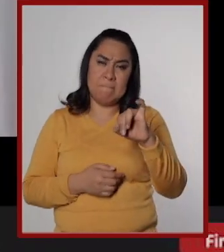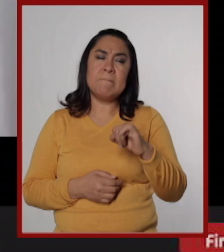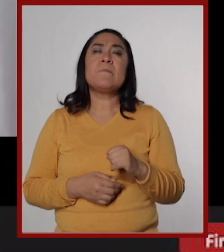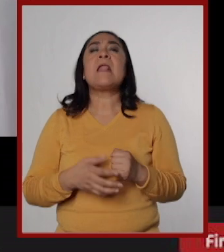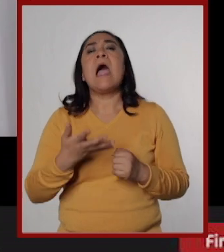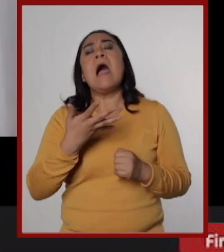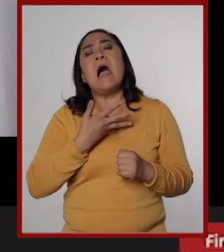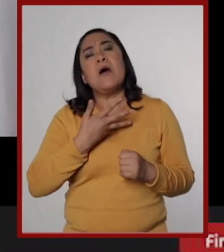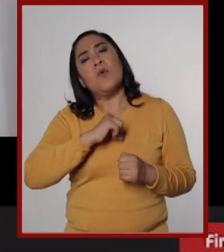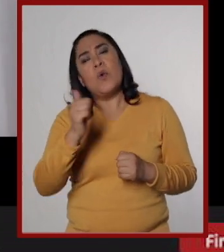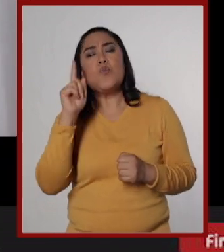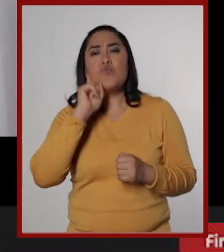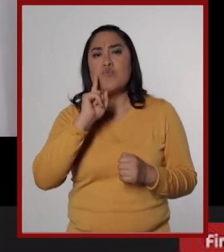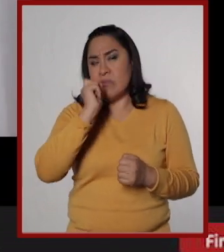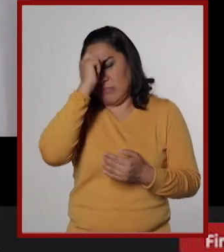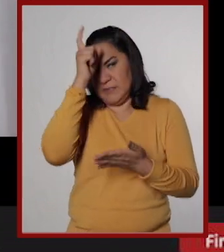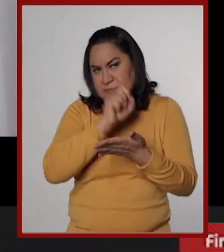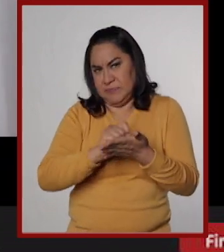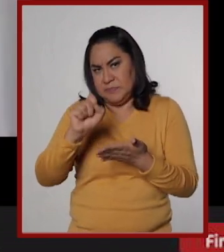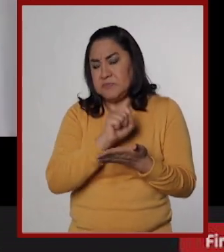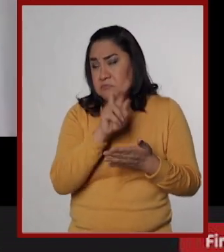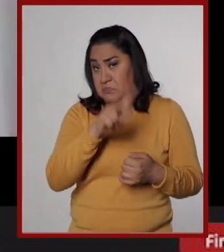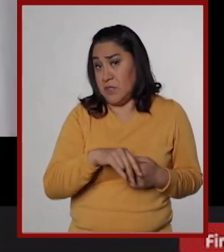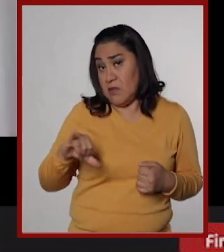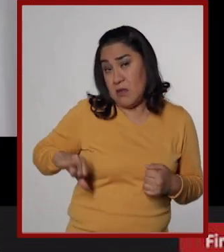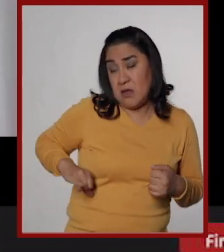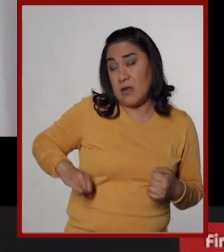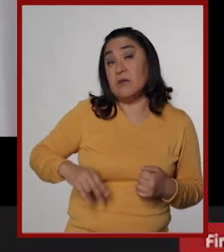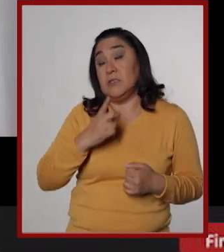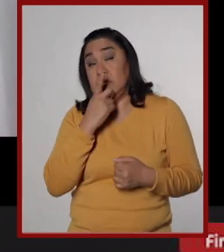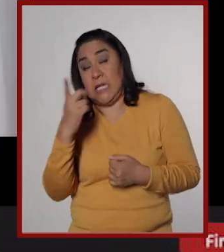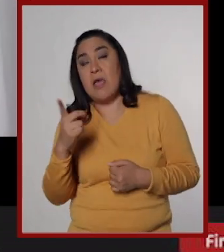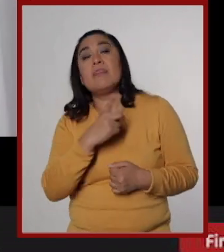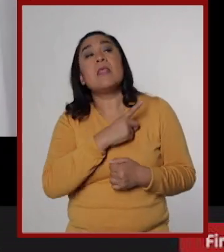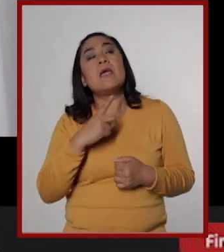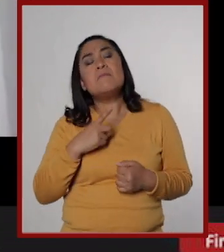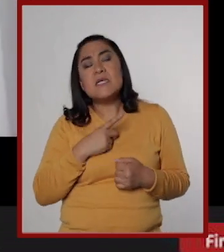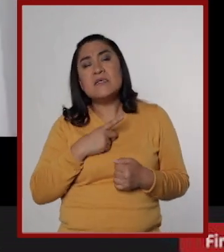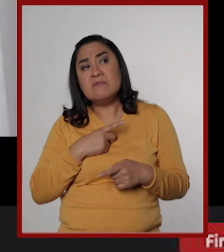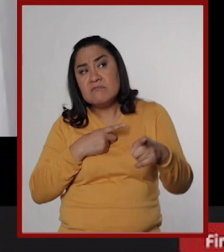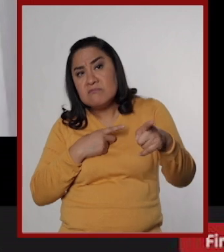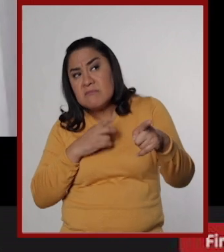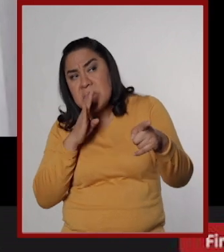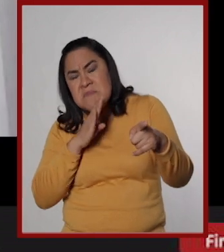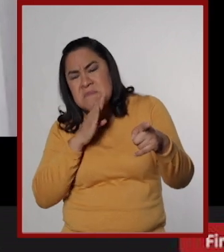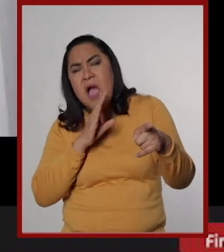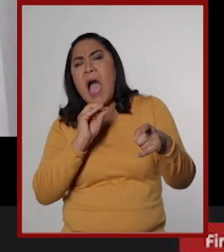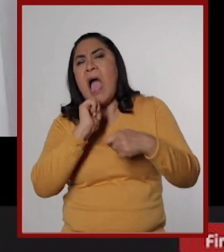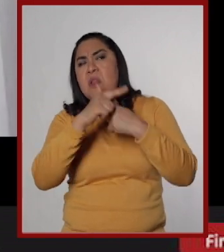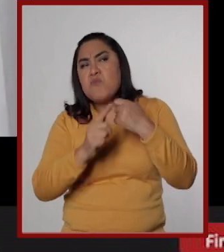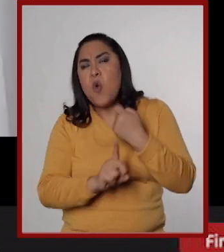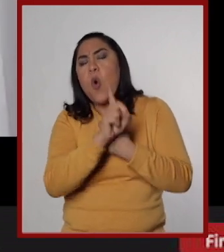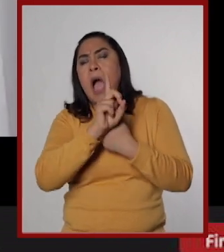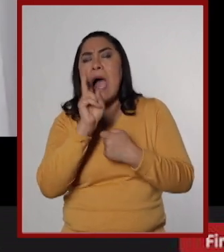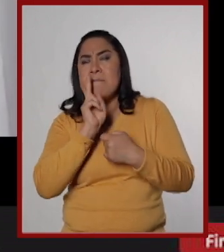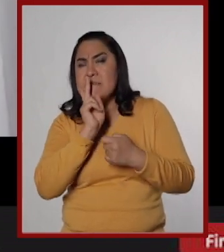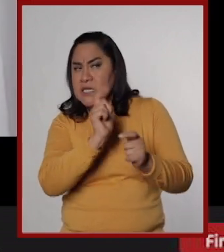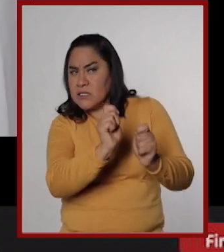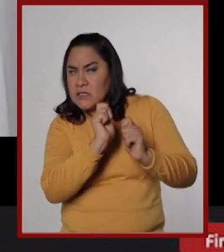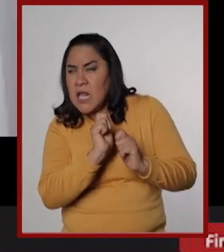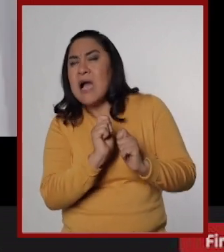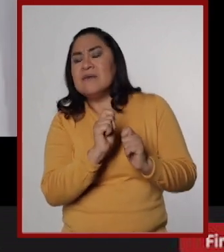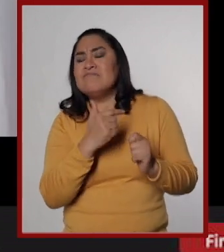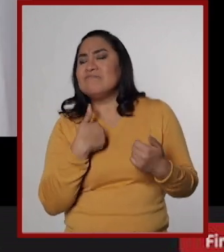autora muy interesante que dice que nos tenemos que poner en los zapatos del otro, pero que eso es muy bueno y